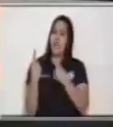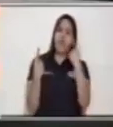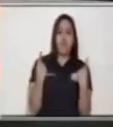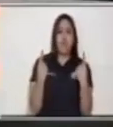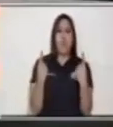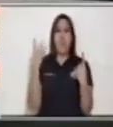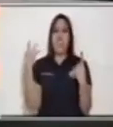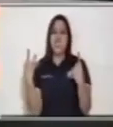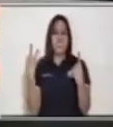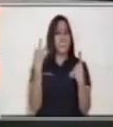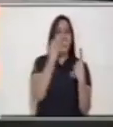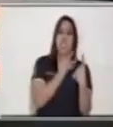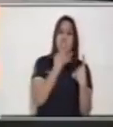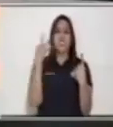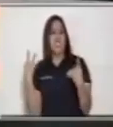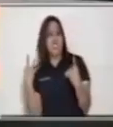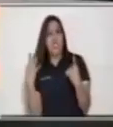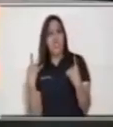tres veces,